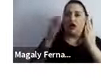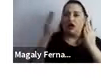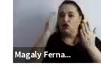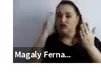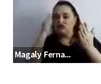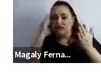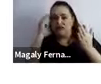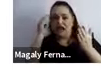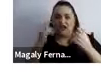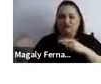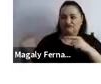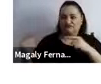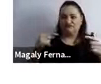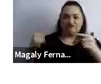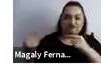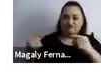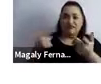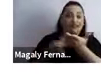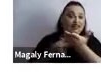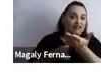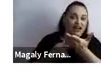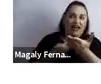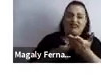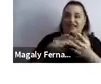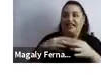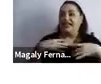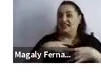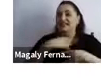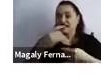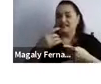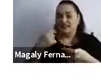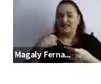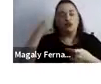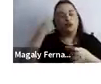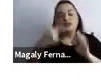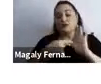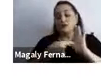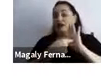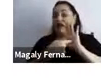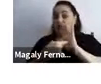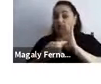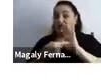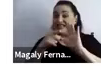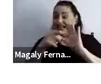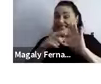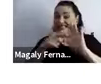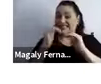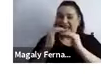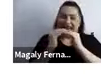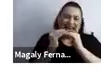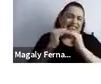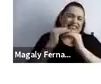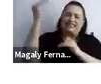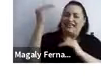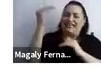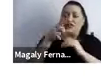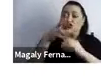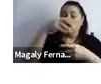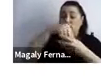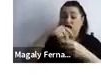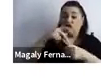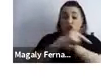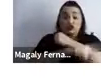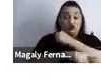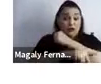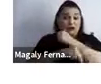debate muy interesante y pienso que demuestra que ese exceso de acúmulo, incluso dentro de los países, no está relacionado ni